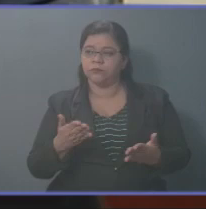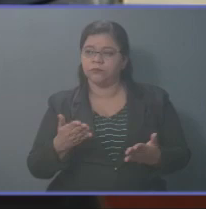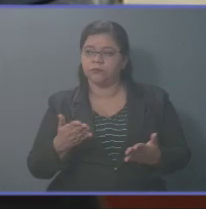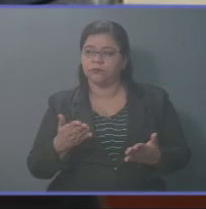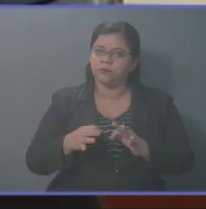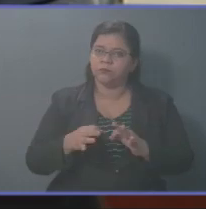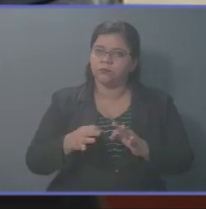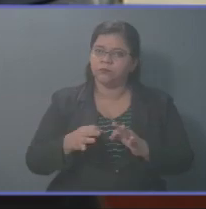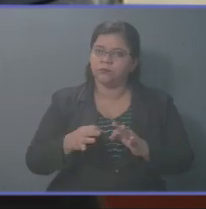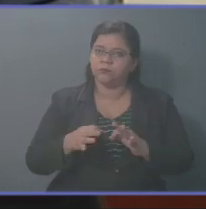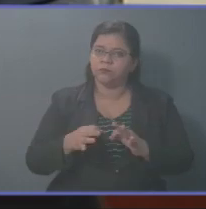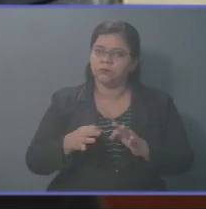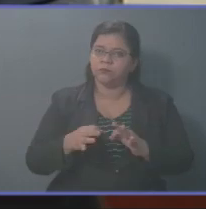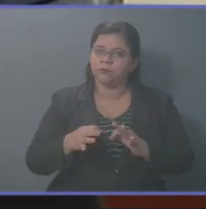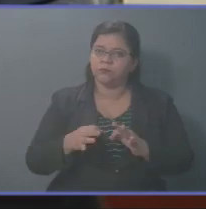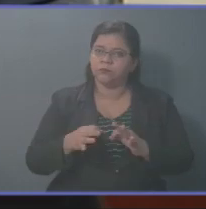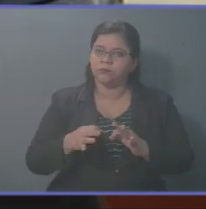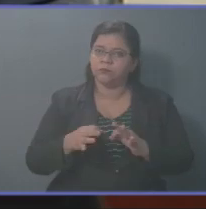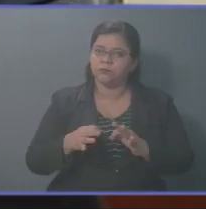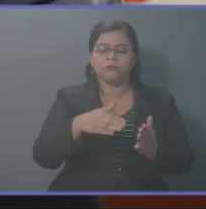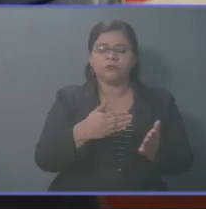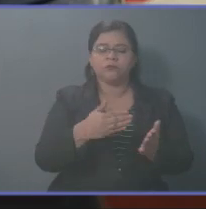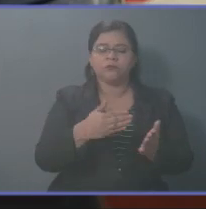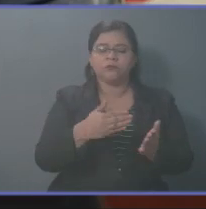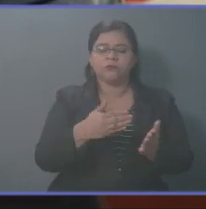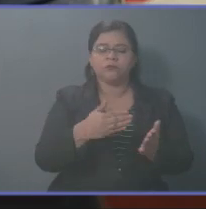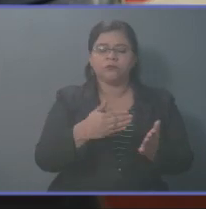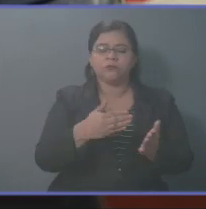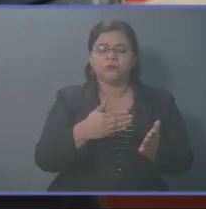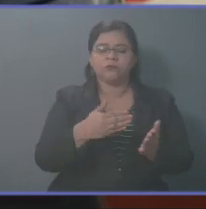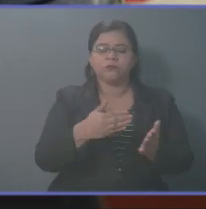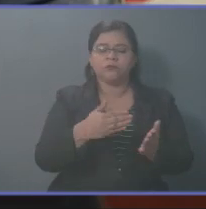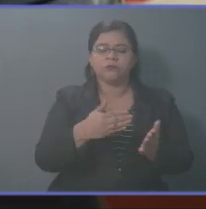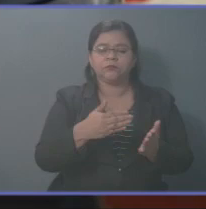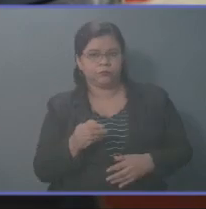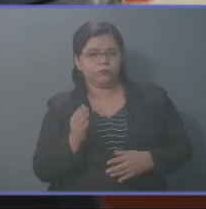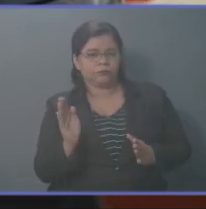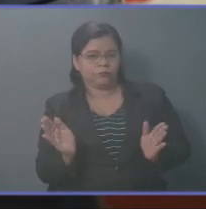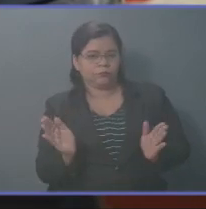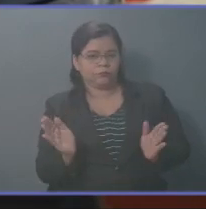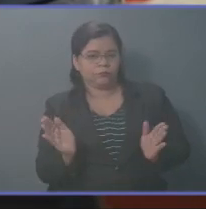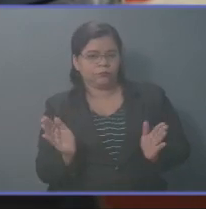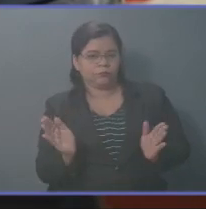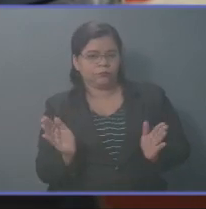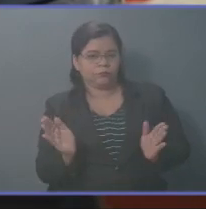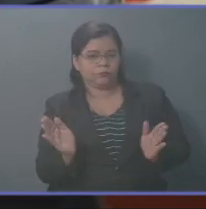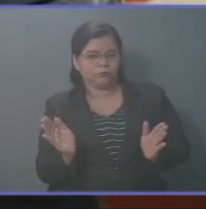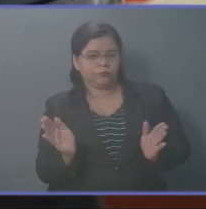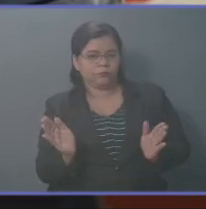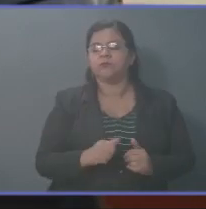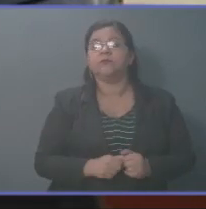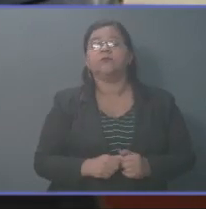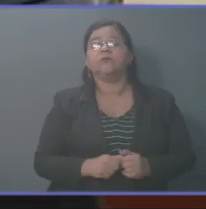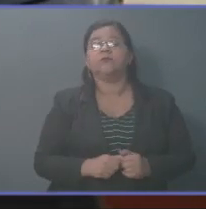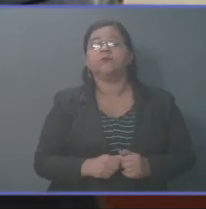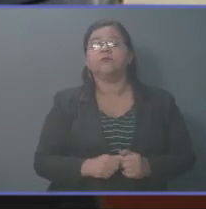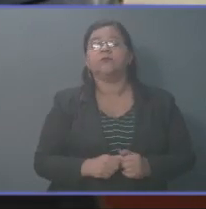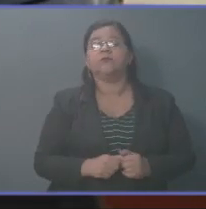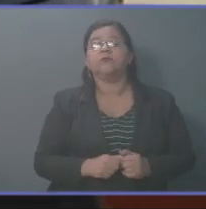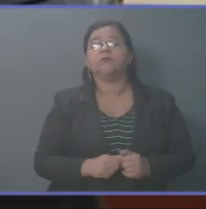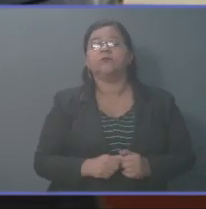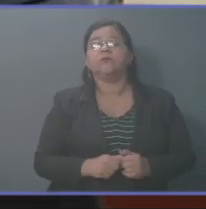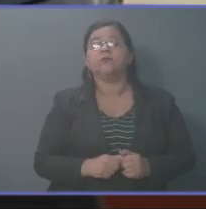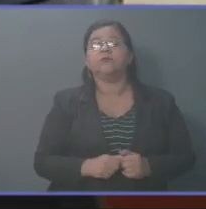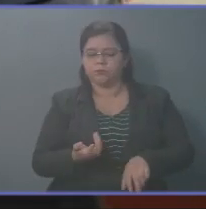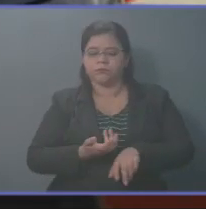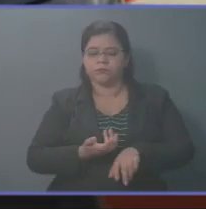y requisitos que se exigen a los concesionarios y permisionarios del servicio público de transporte colectivo y masivo de pasajeros